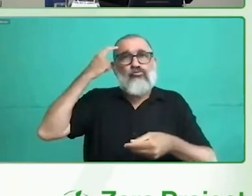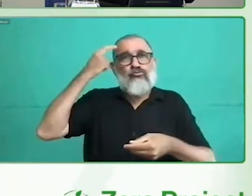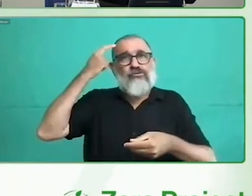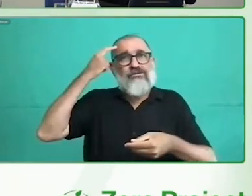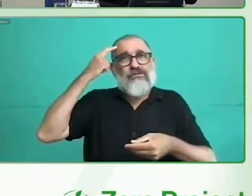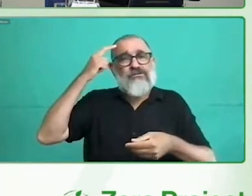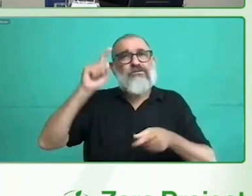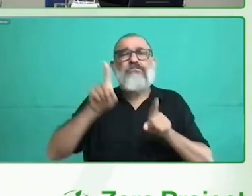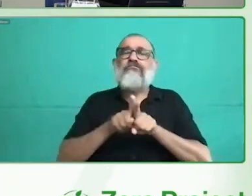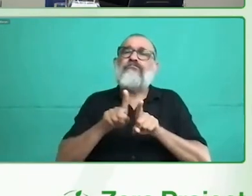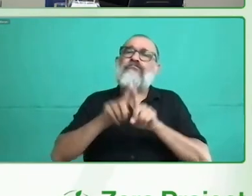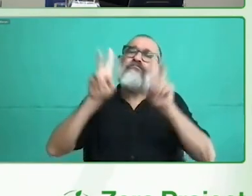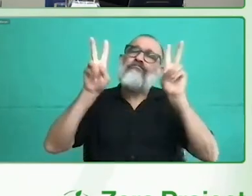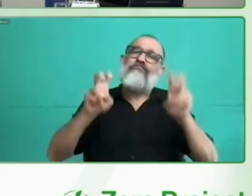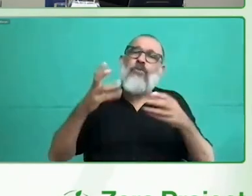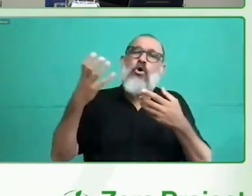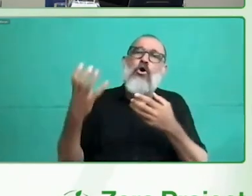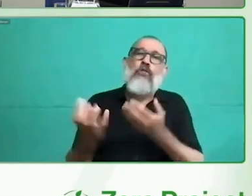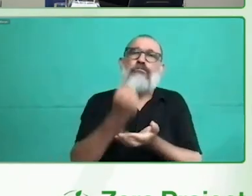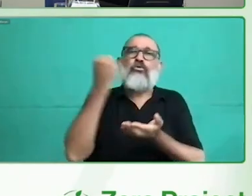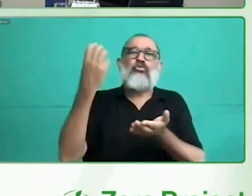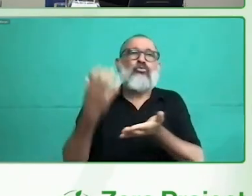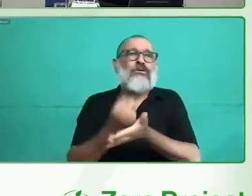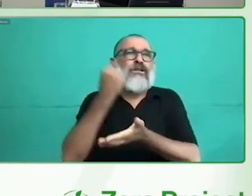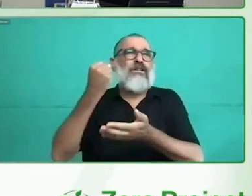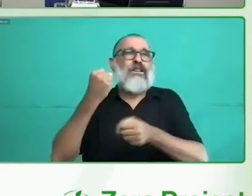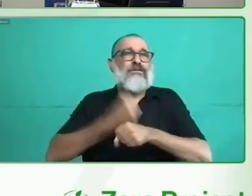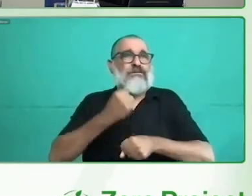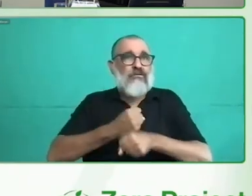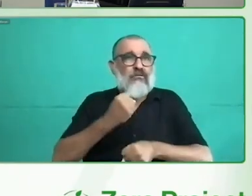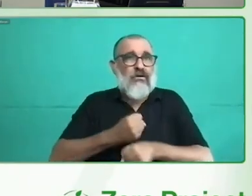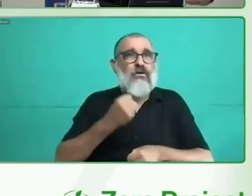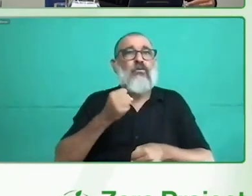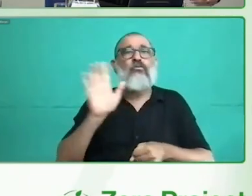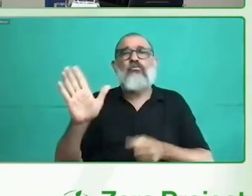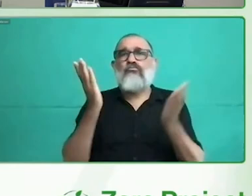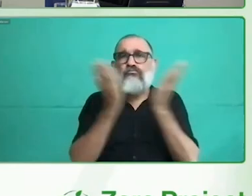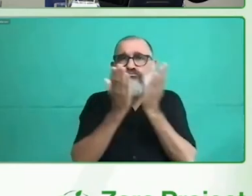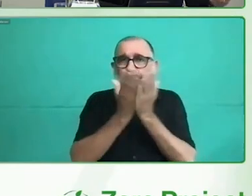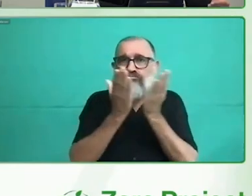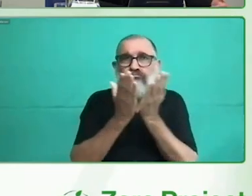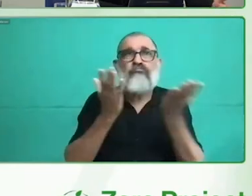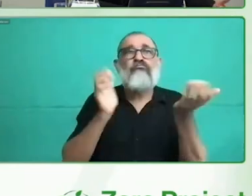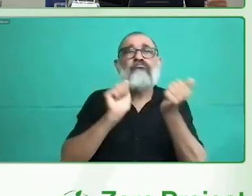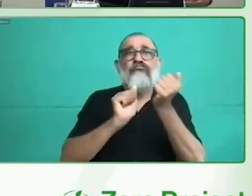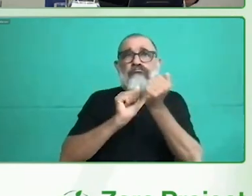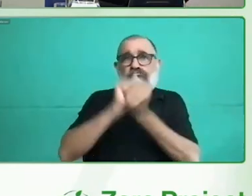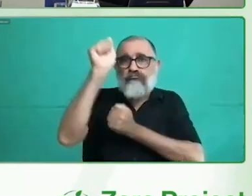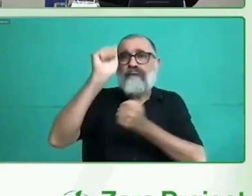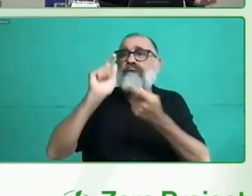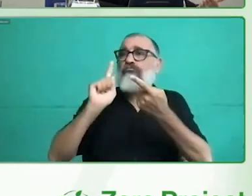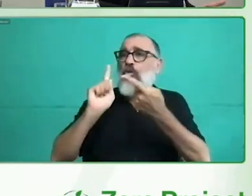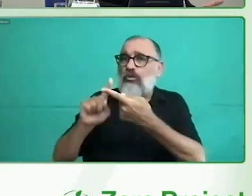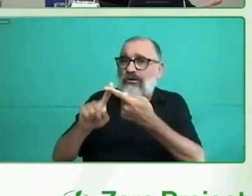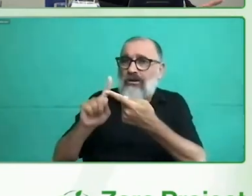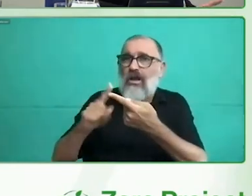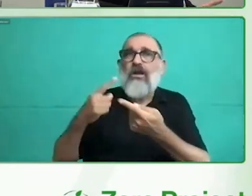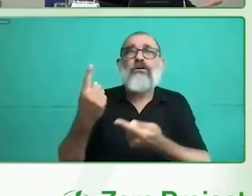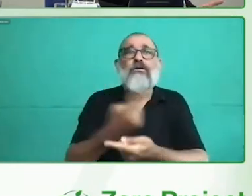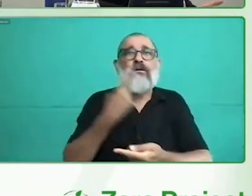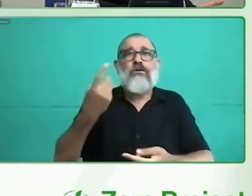tener otras niñas y otras jóvenes que ya pasaron por este camino, ya están en la universidad y pueden contar